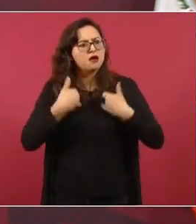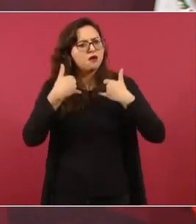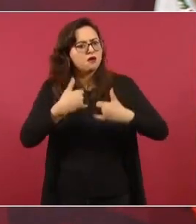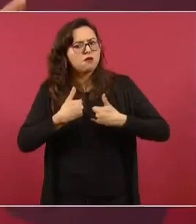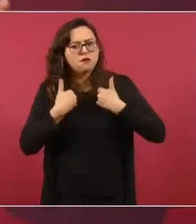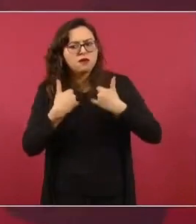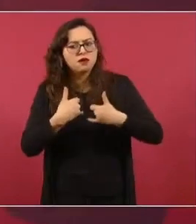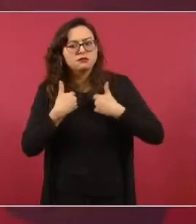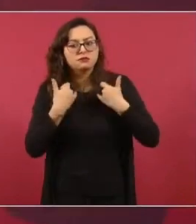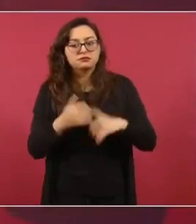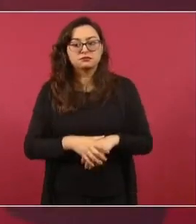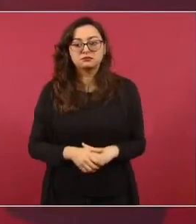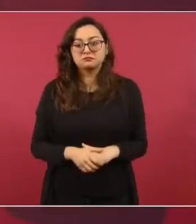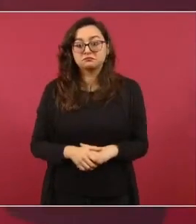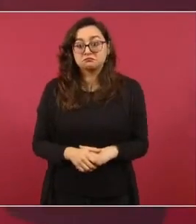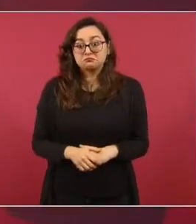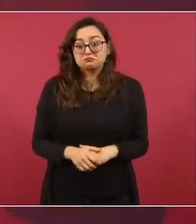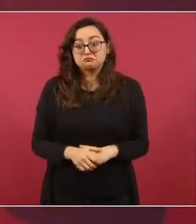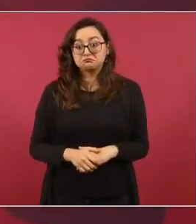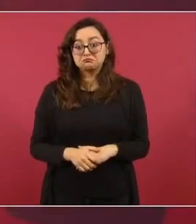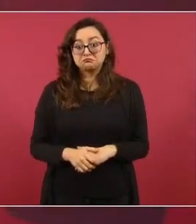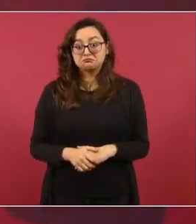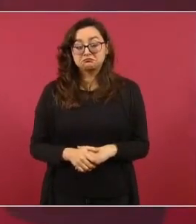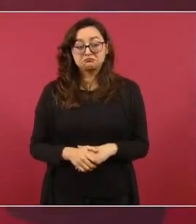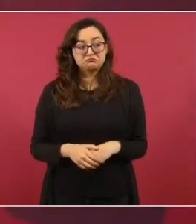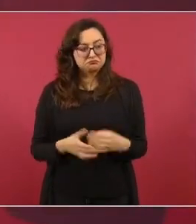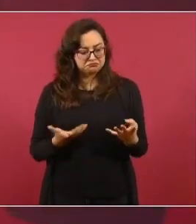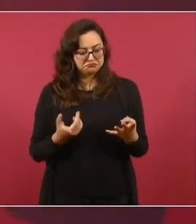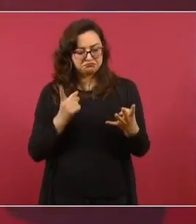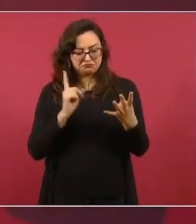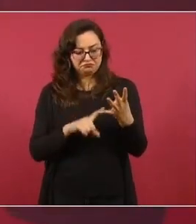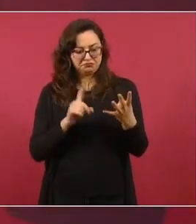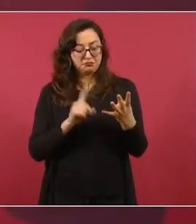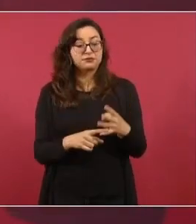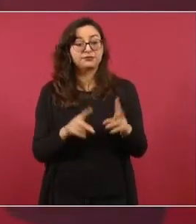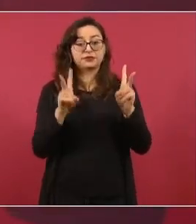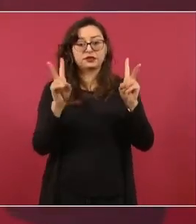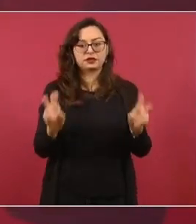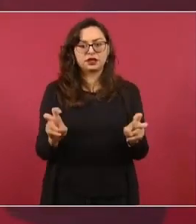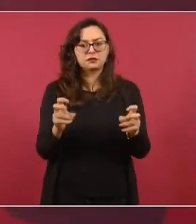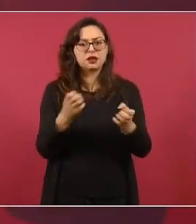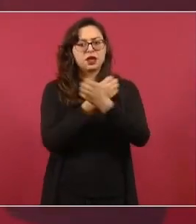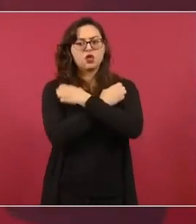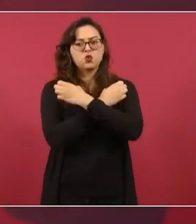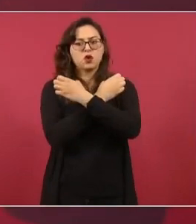¿Cómo está el plan educativo?